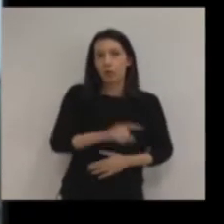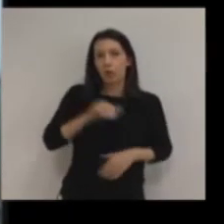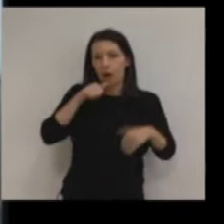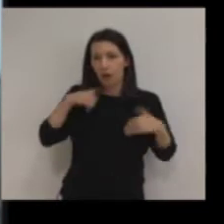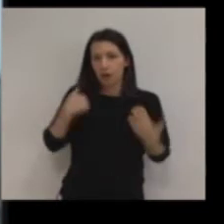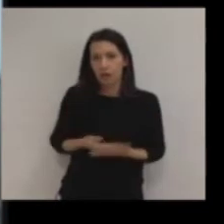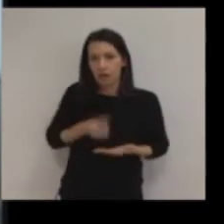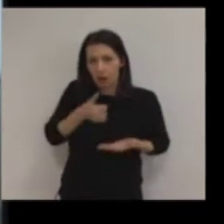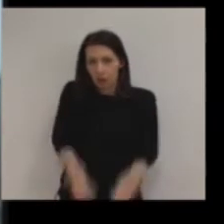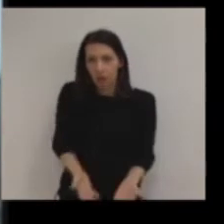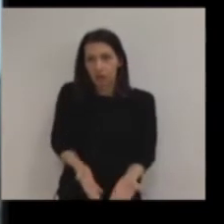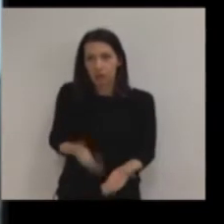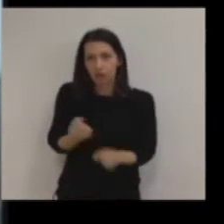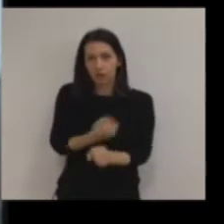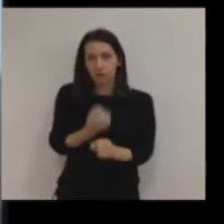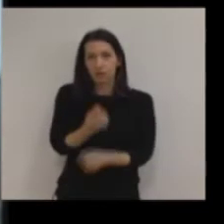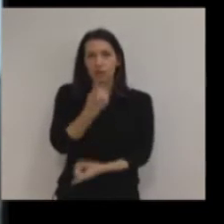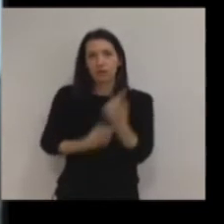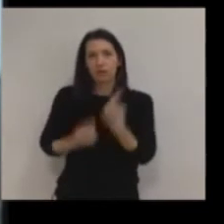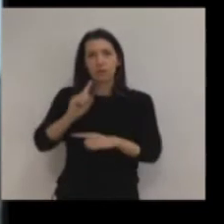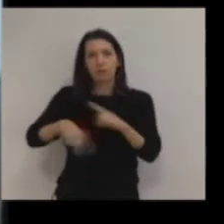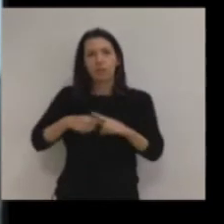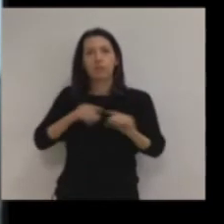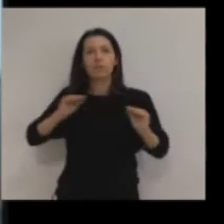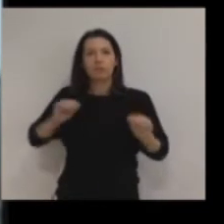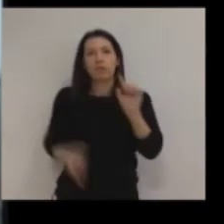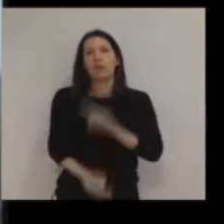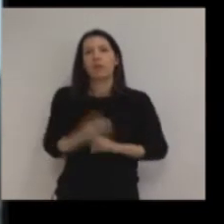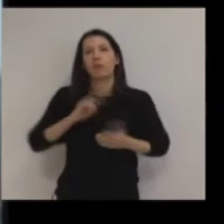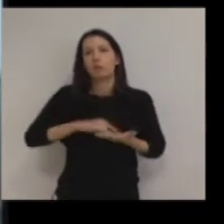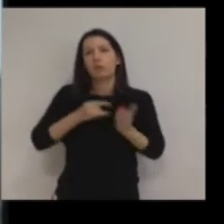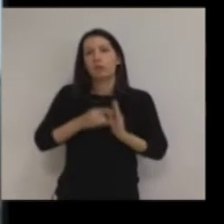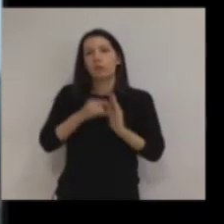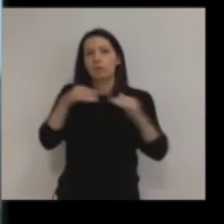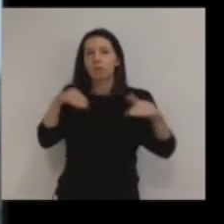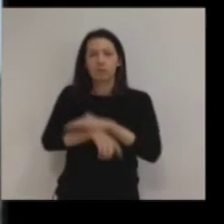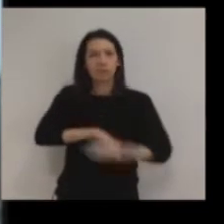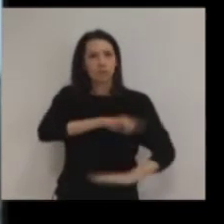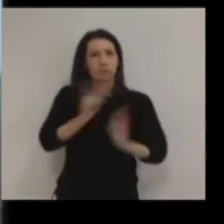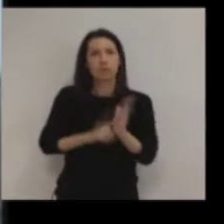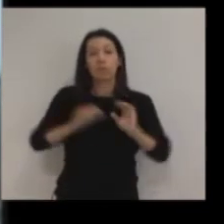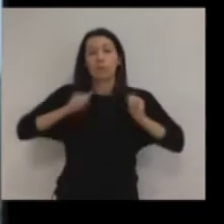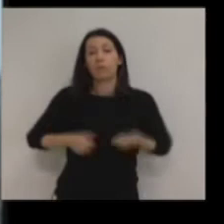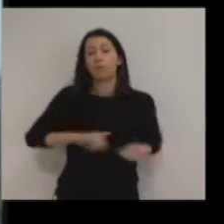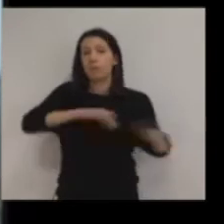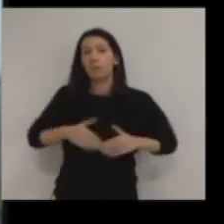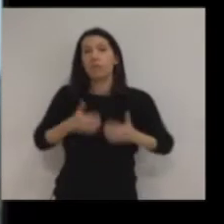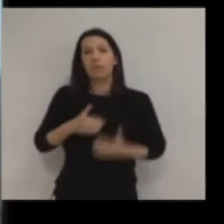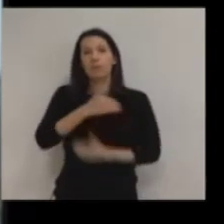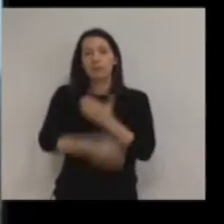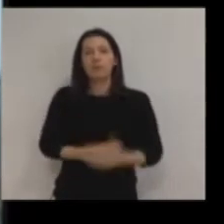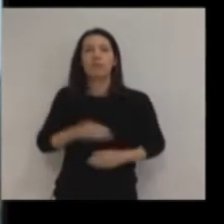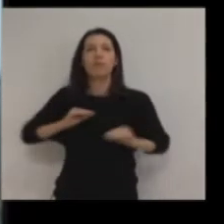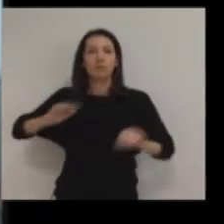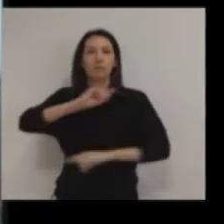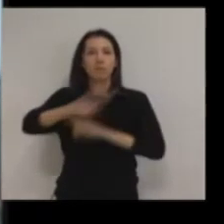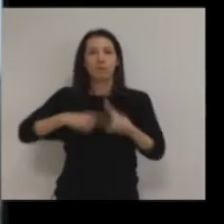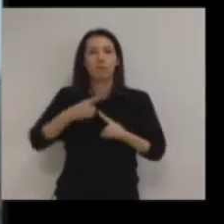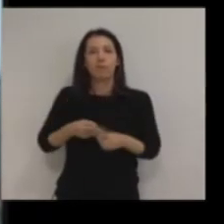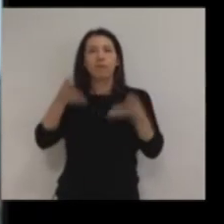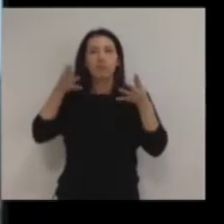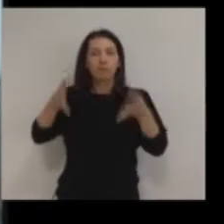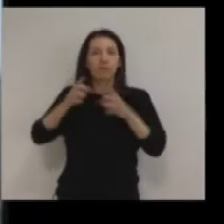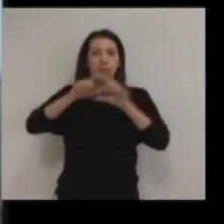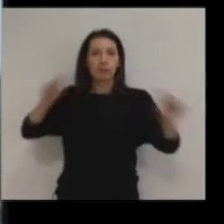como consultor y formador, creando soluciones accesibles y poniendo en marcha procesos de formación y asesorando a empresas